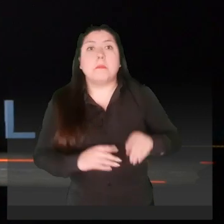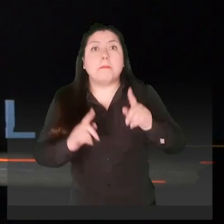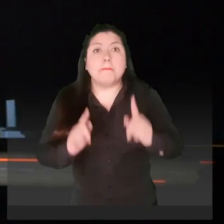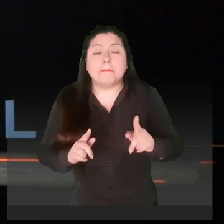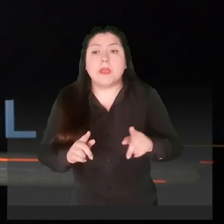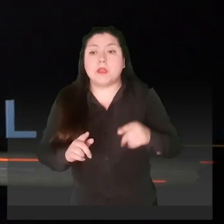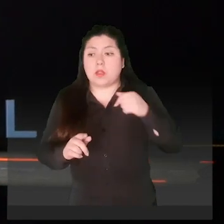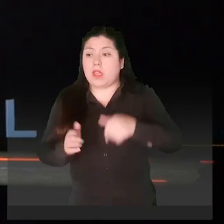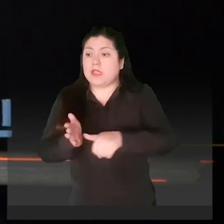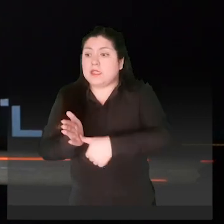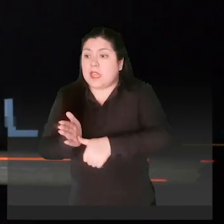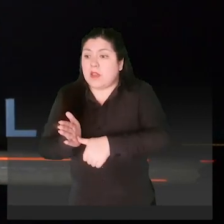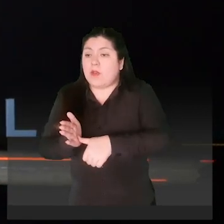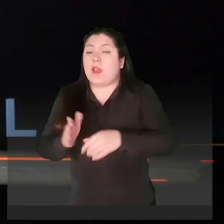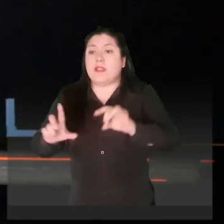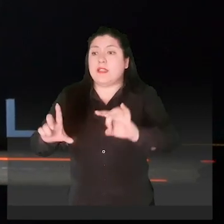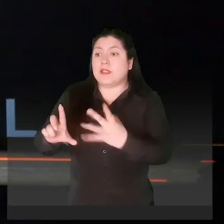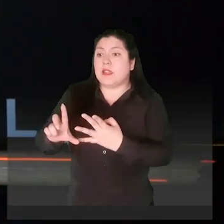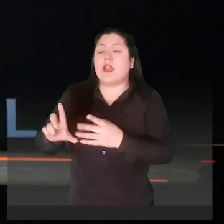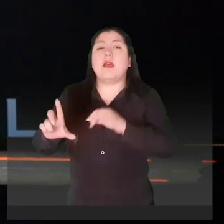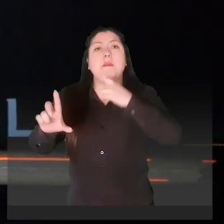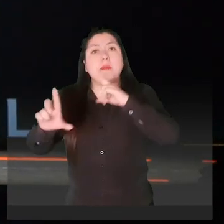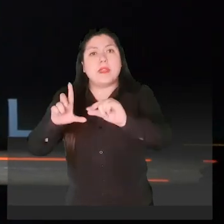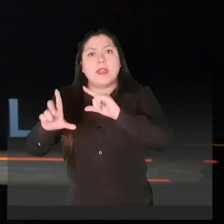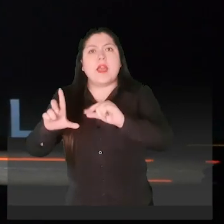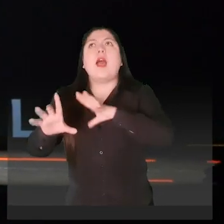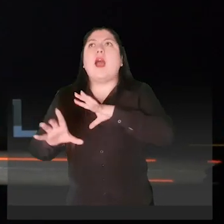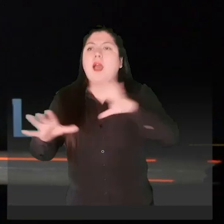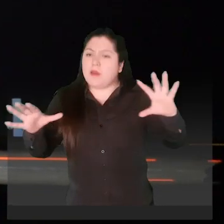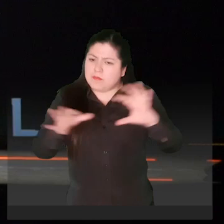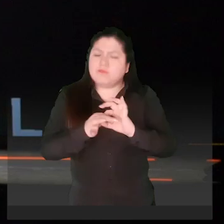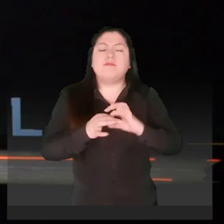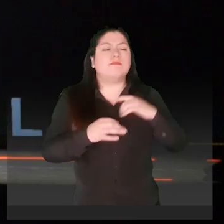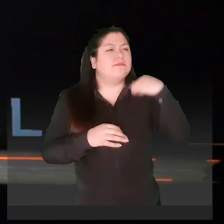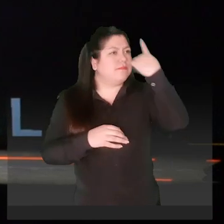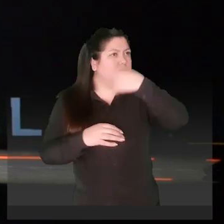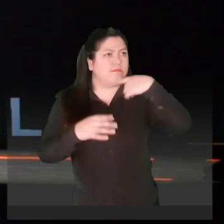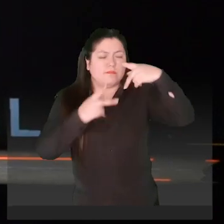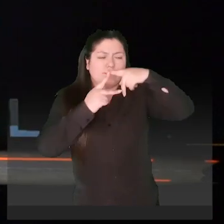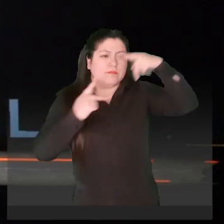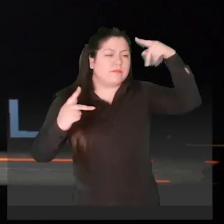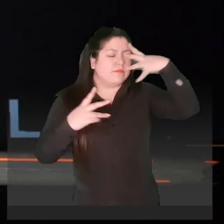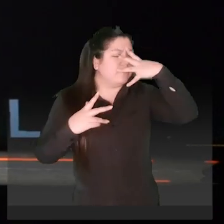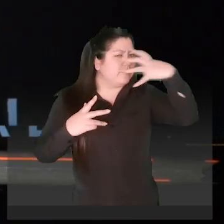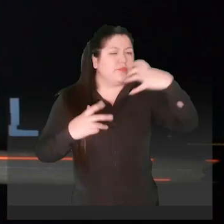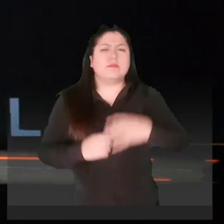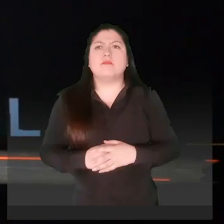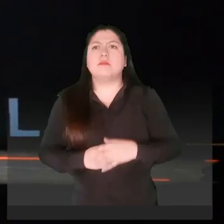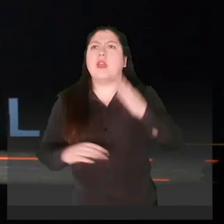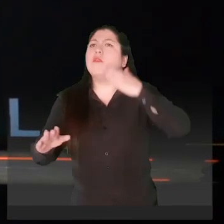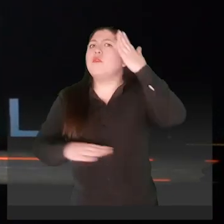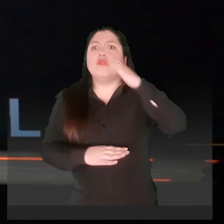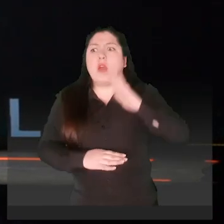ligada a la biometría facial. El futuro es esto. El futuro, se van a acabar los bancos,